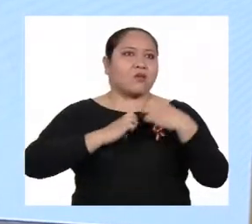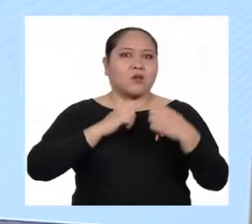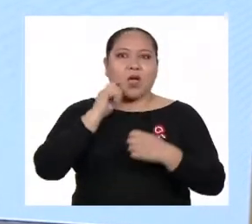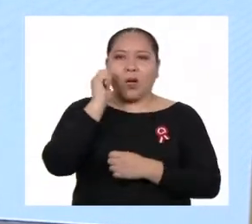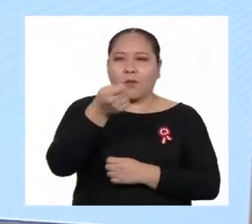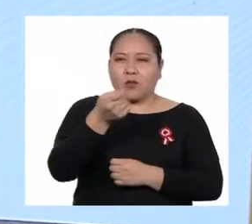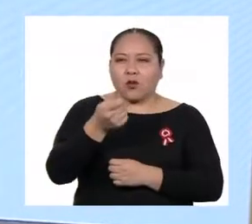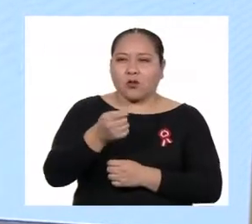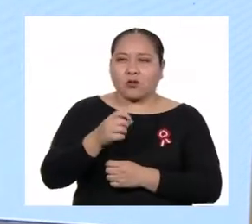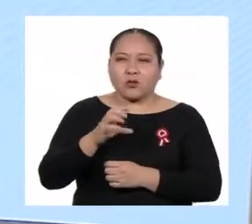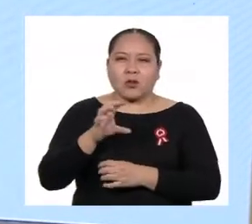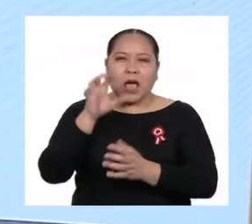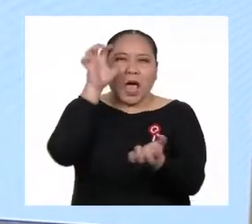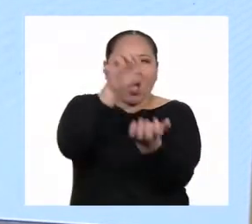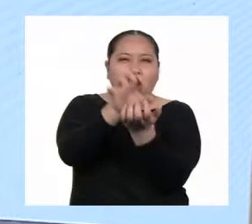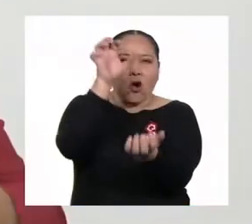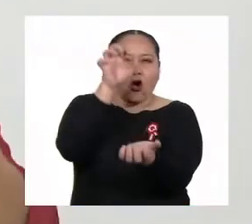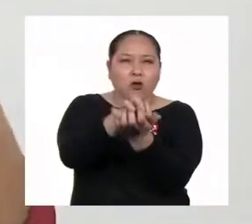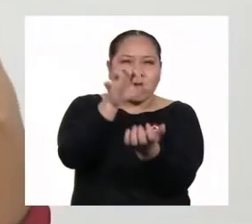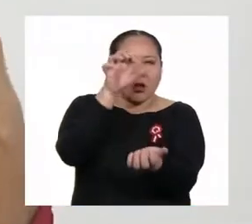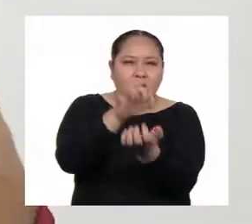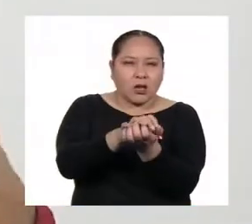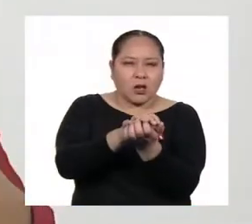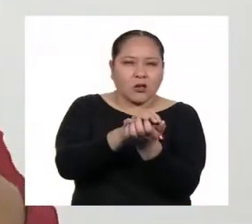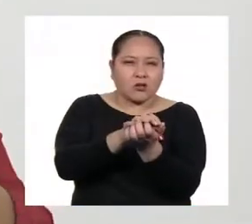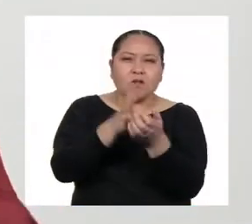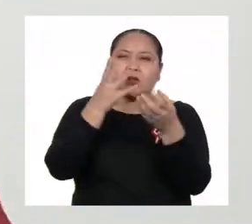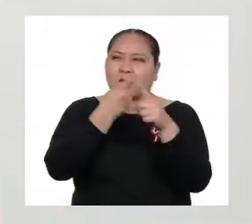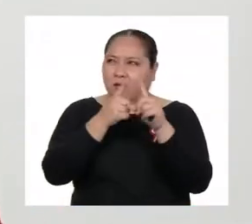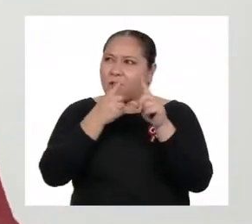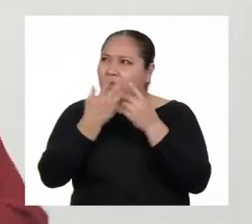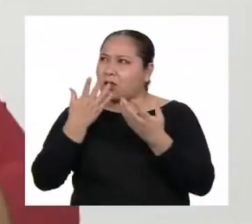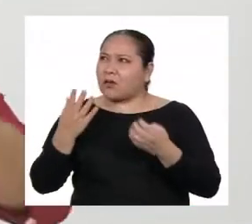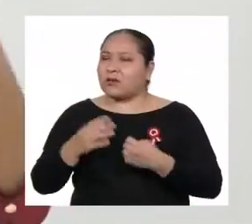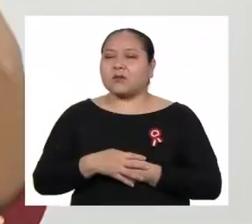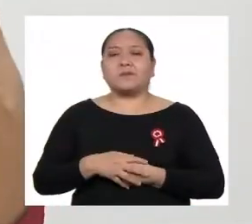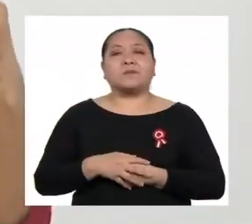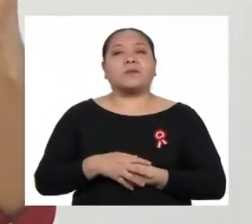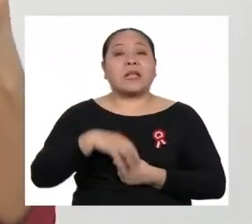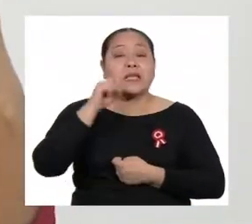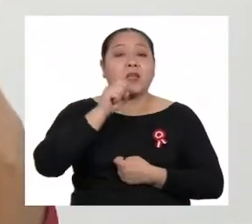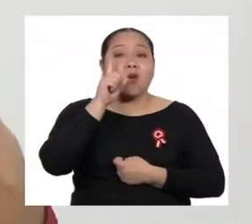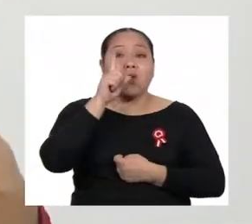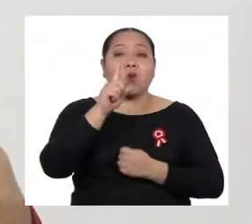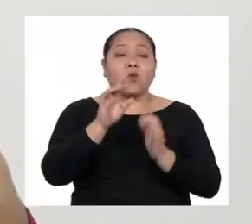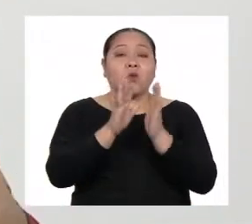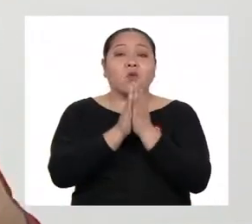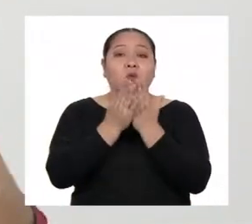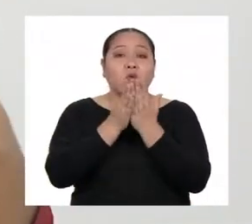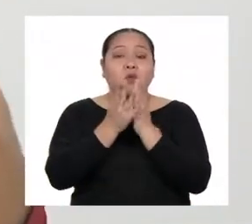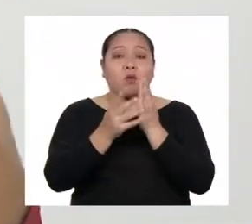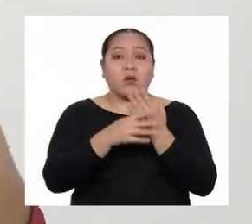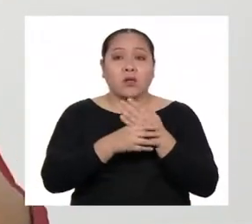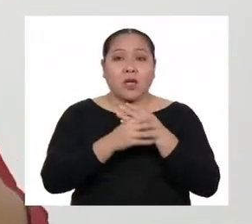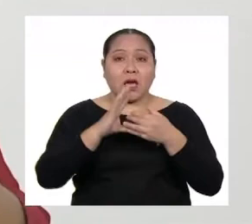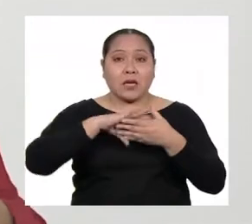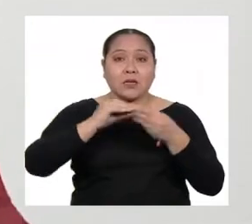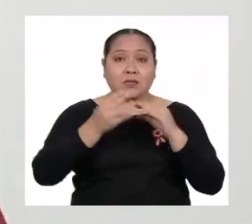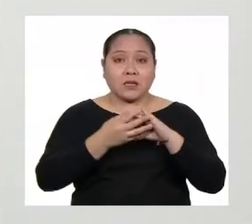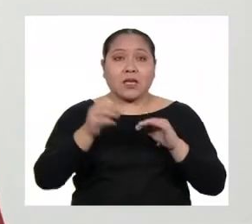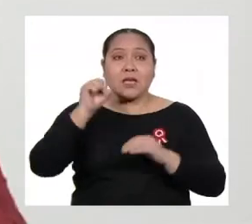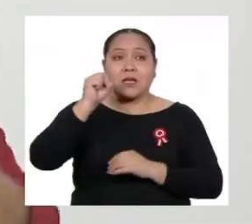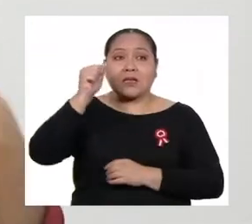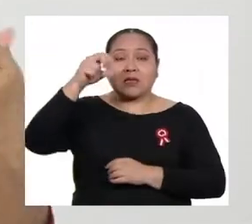brujos y cocodrilos y un poco de todo. Definitivamente, una de sus novelas más célebres es